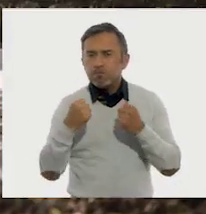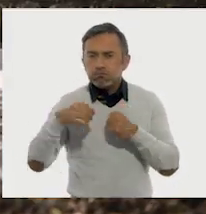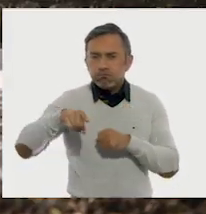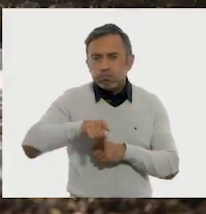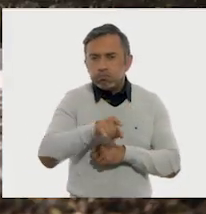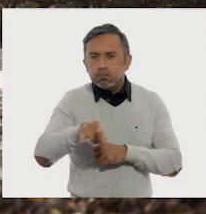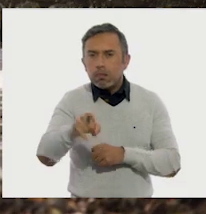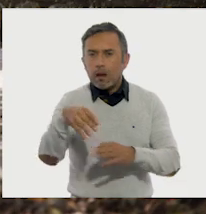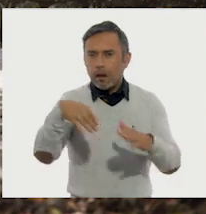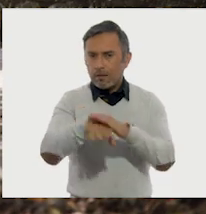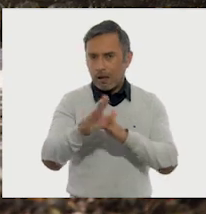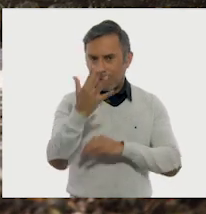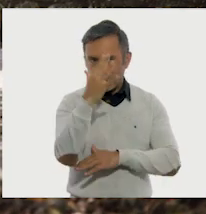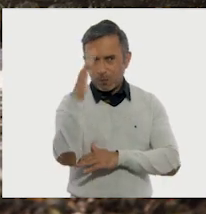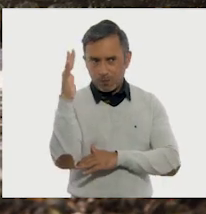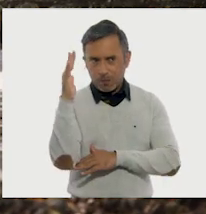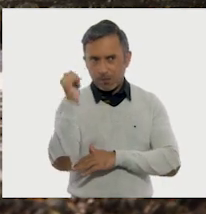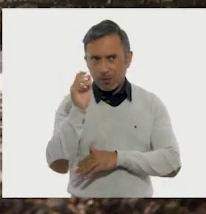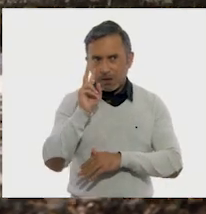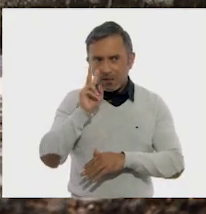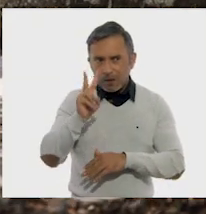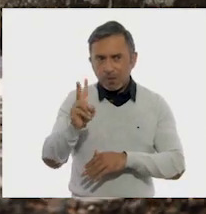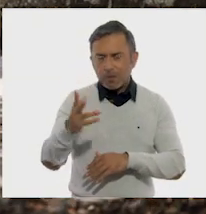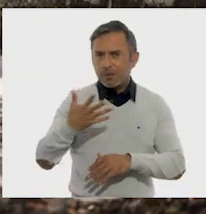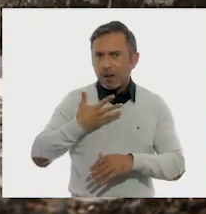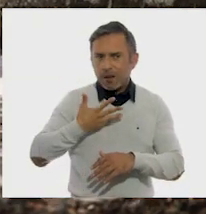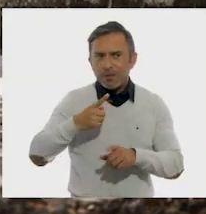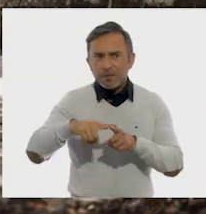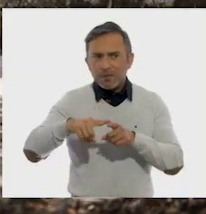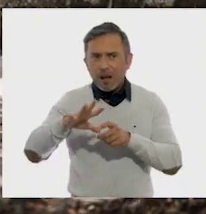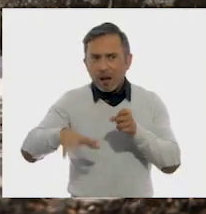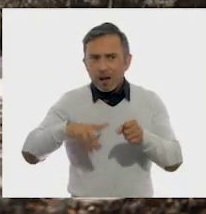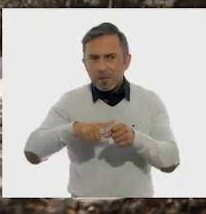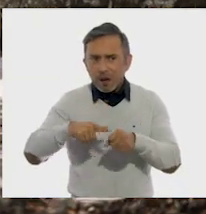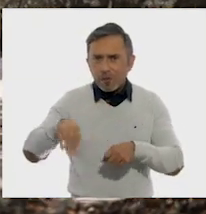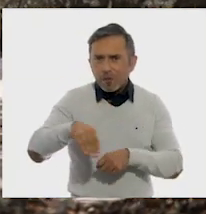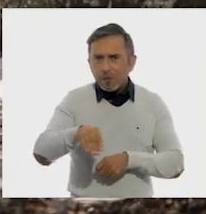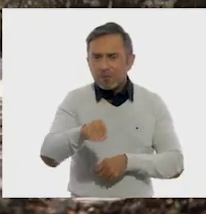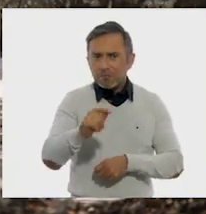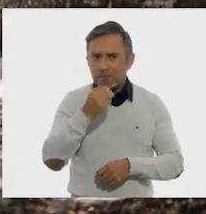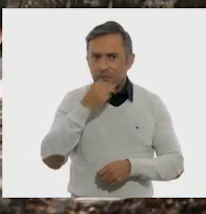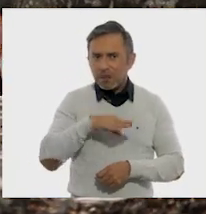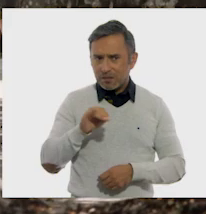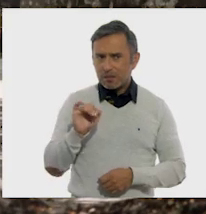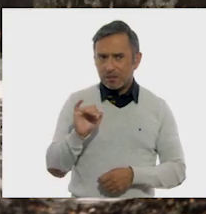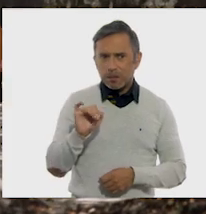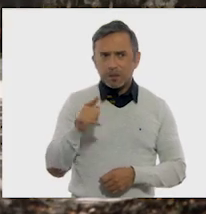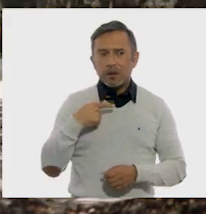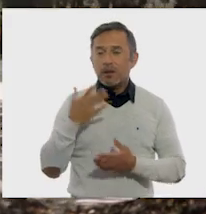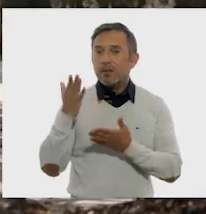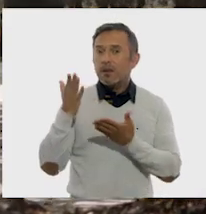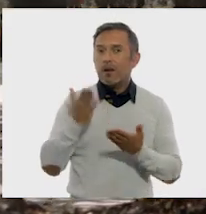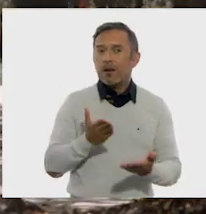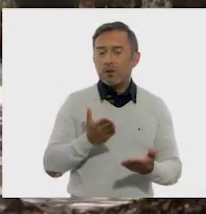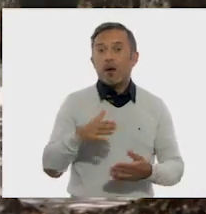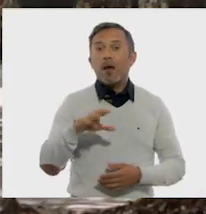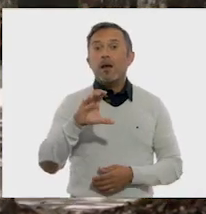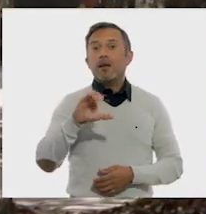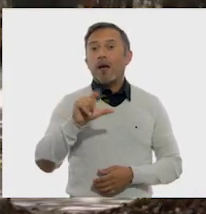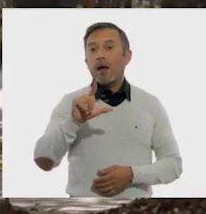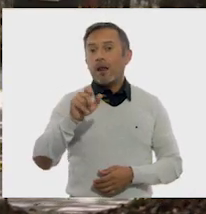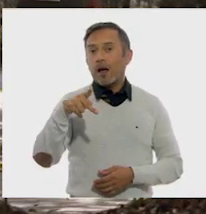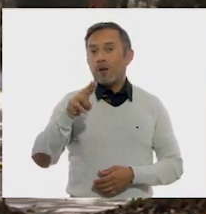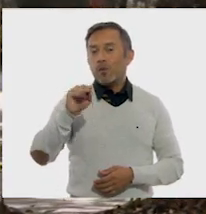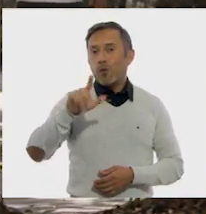menos como 25 minutos de que estamos haciendo caminando, ¿no? Sí, y ve lo que tenemos. ¿De dónde llegamos? A Calakmul. Calakmul.